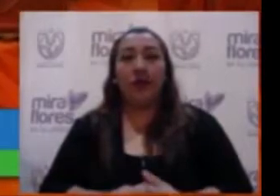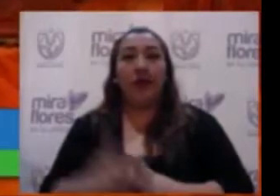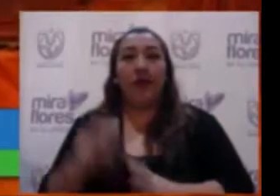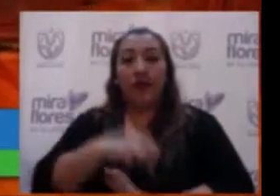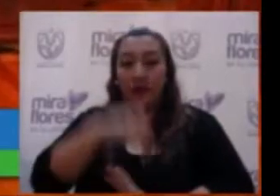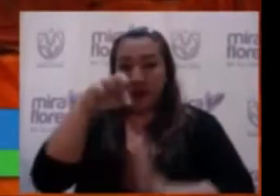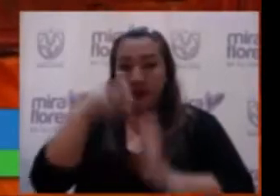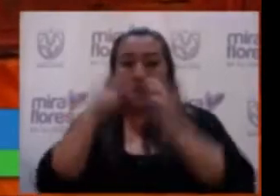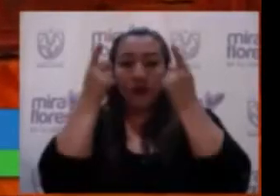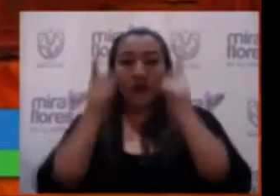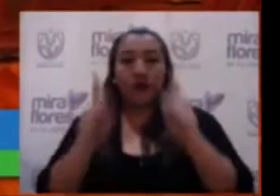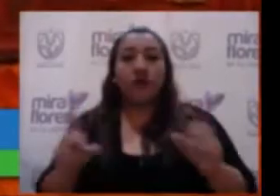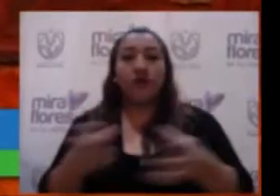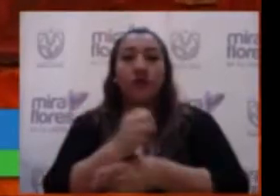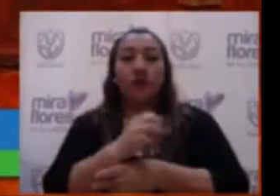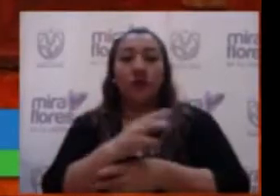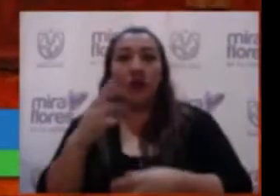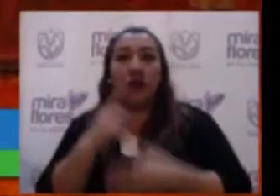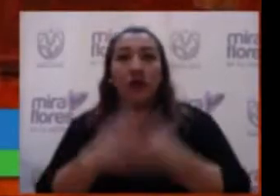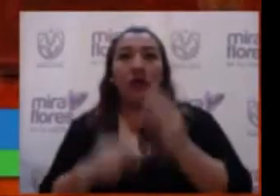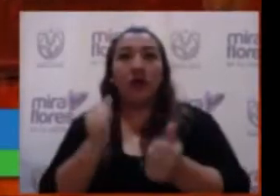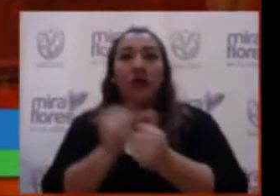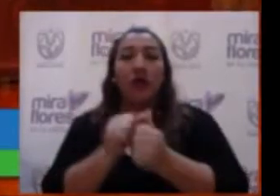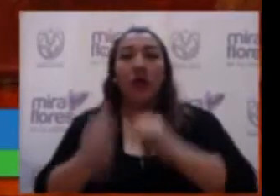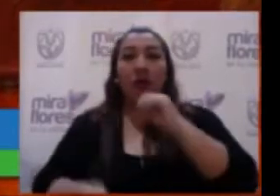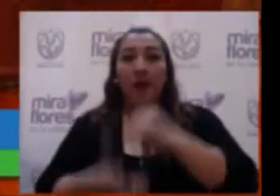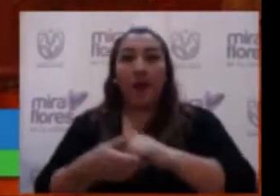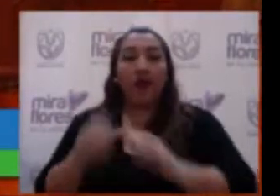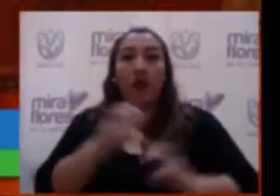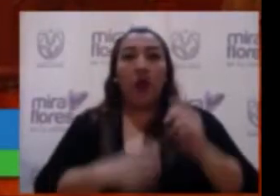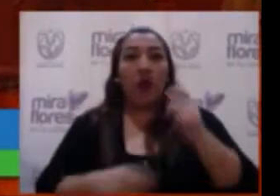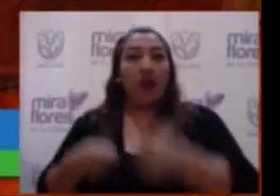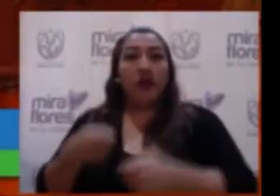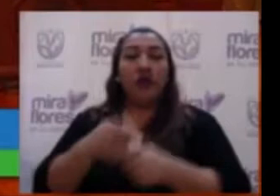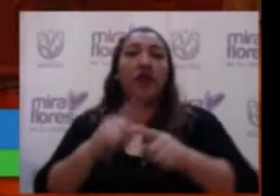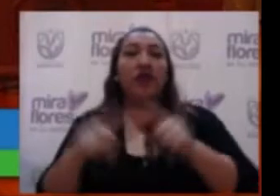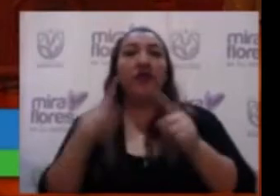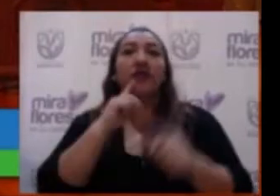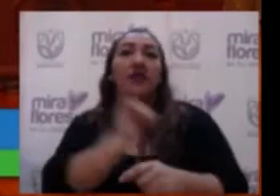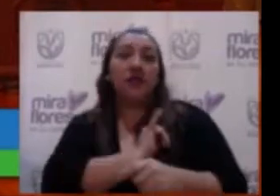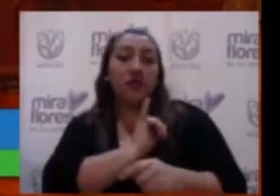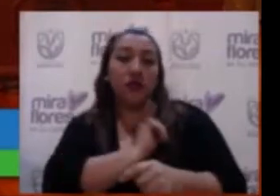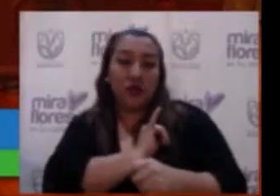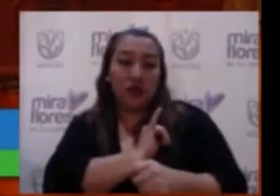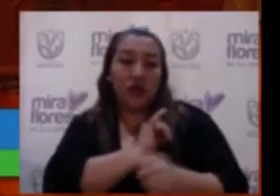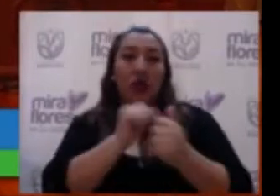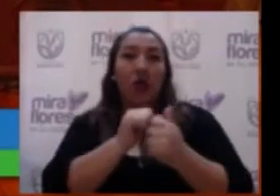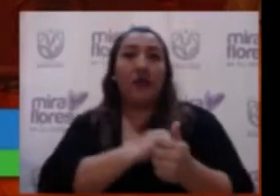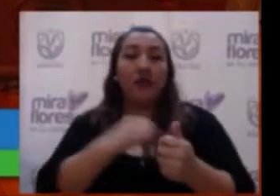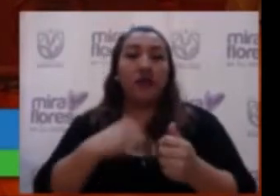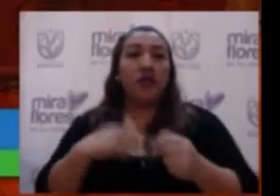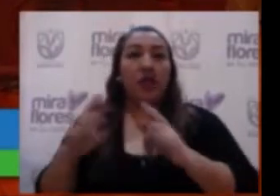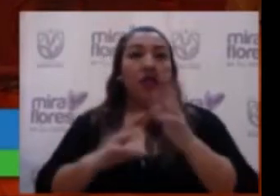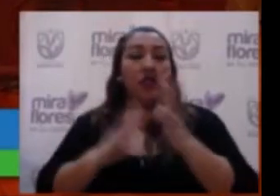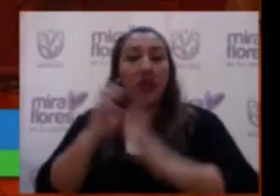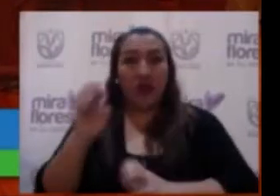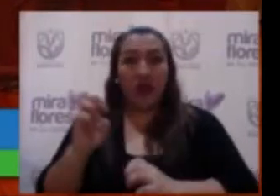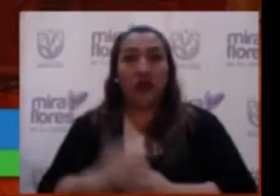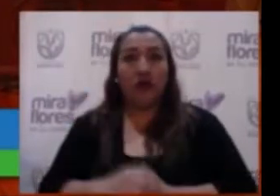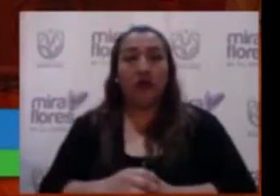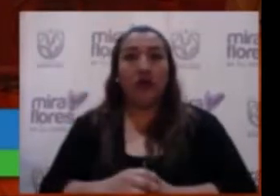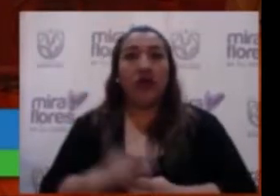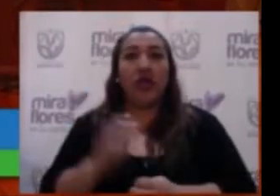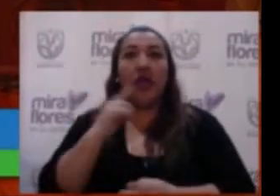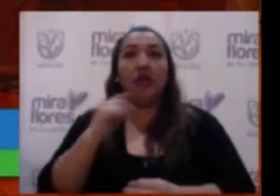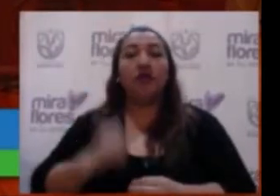Proyecto de acuerdo de consejo que aprueba la suscripción del convenio de cooperación interinstitucional entre el Ministerio de Relaciones Exteriores y